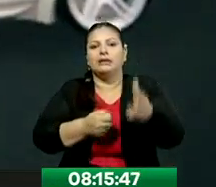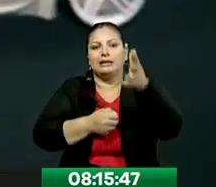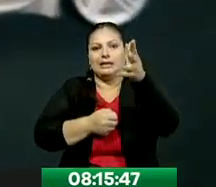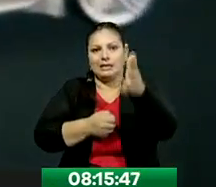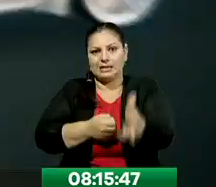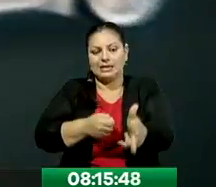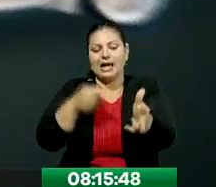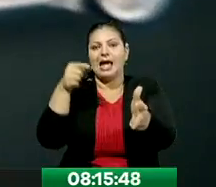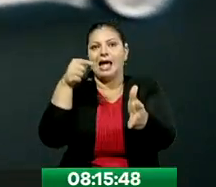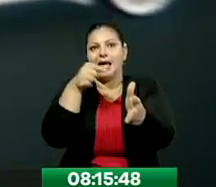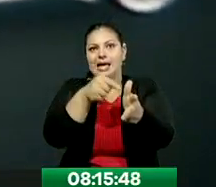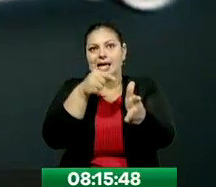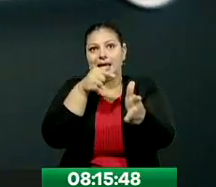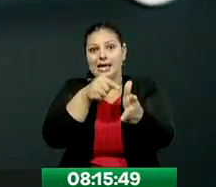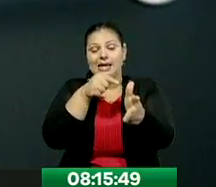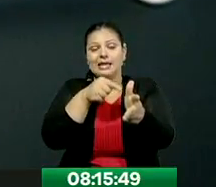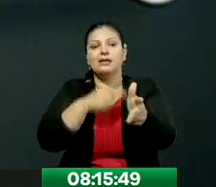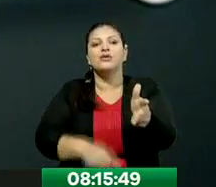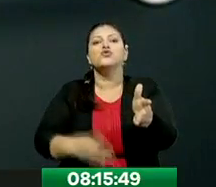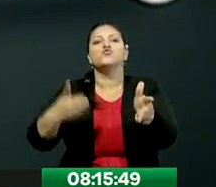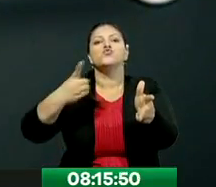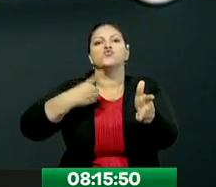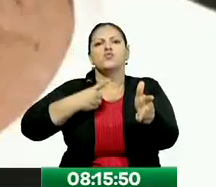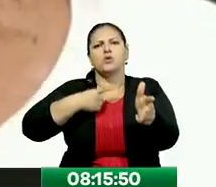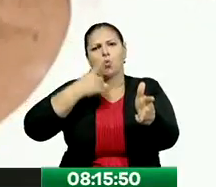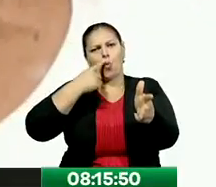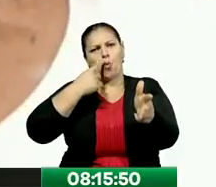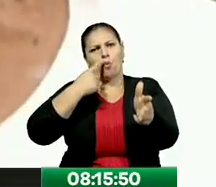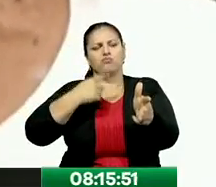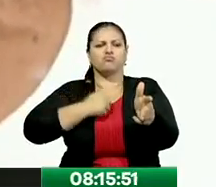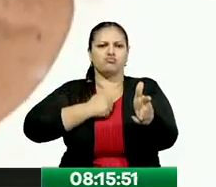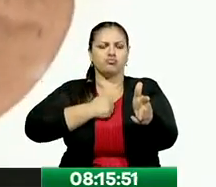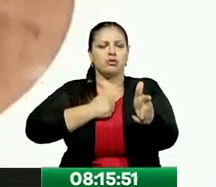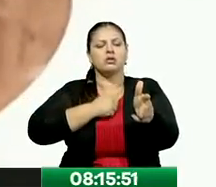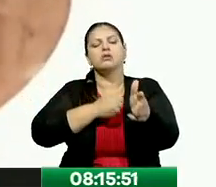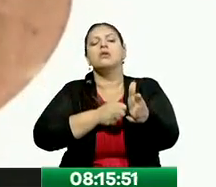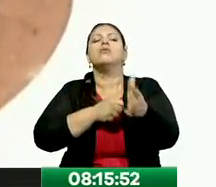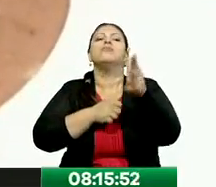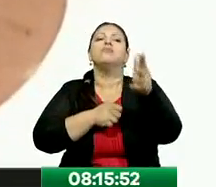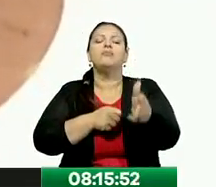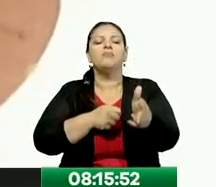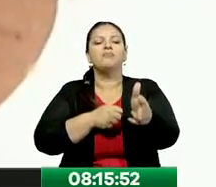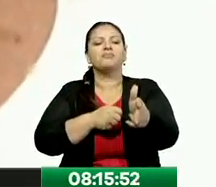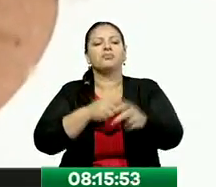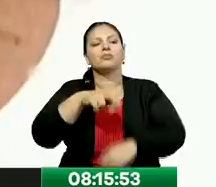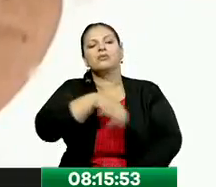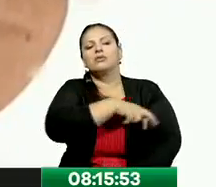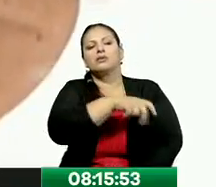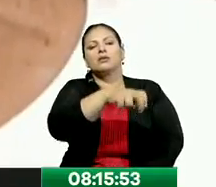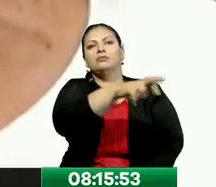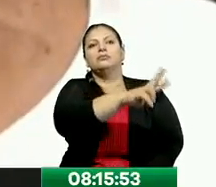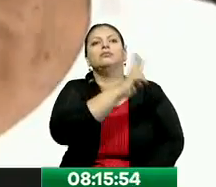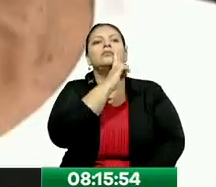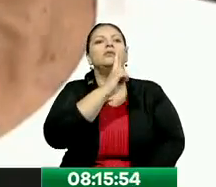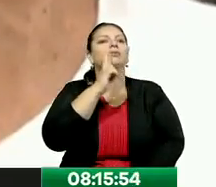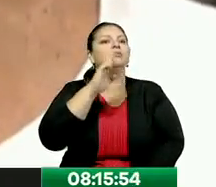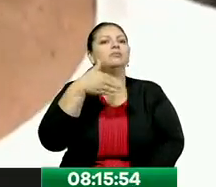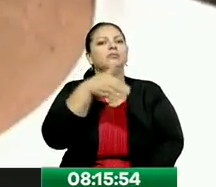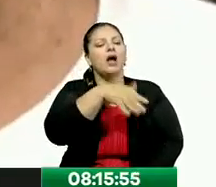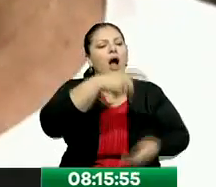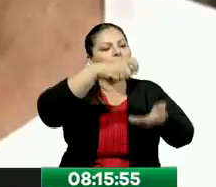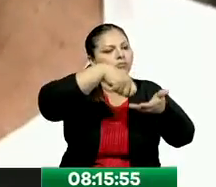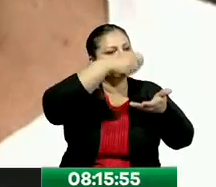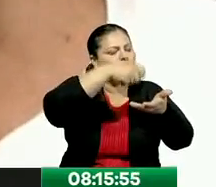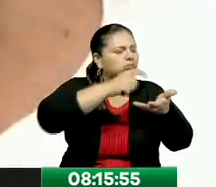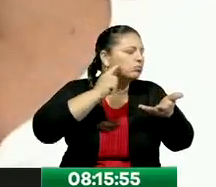un camión que estaba estacionado los dueños también trabajaron para ella servicio incondicional encebollado y